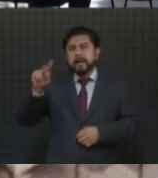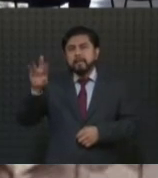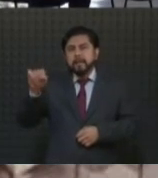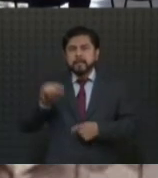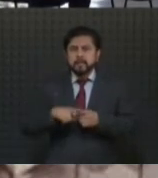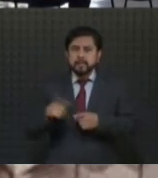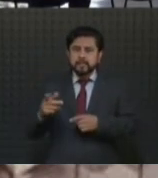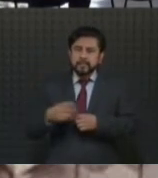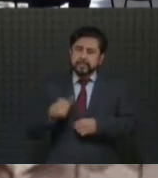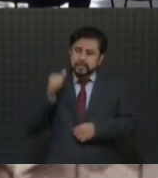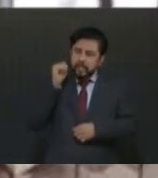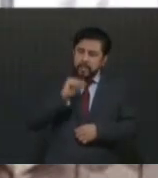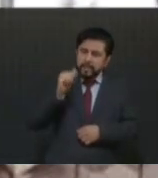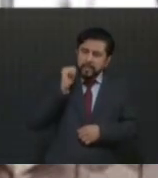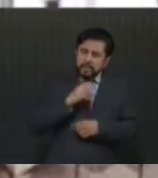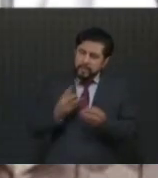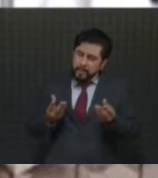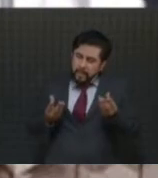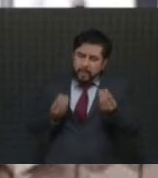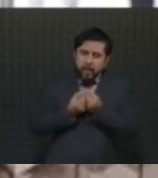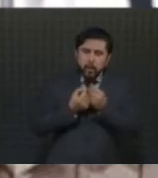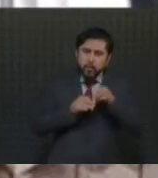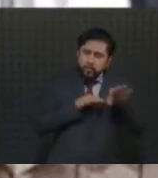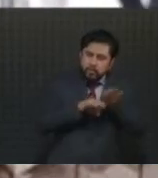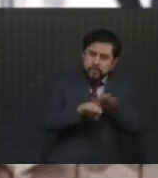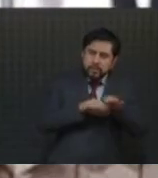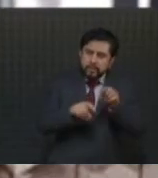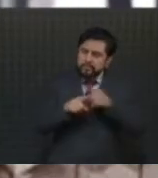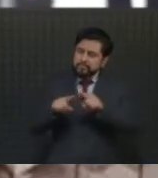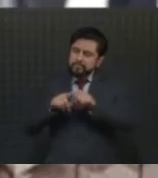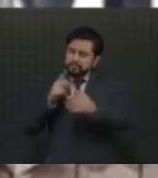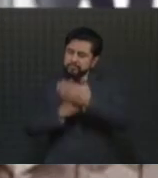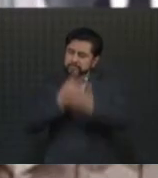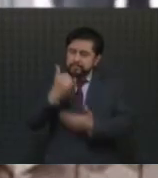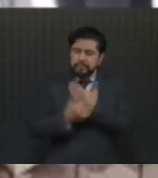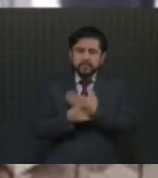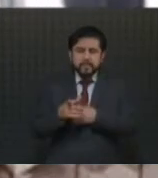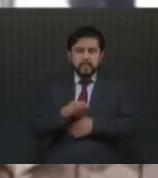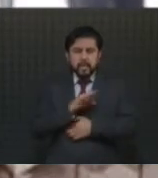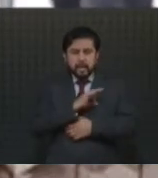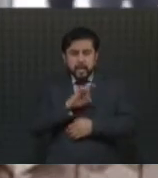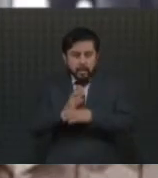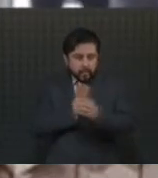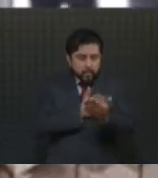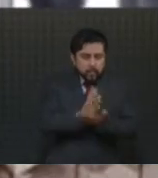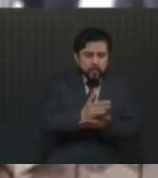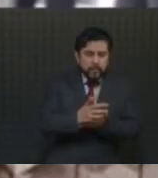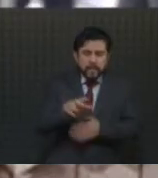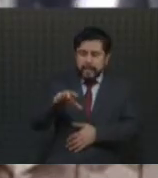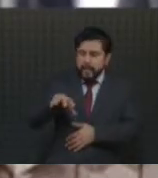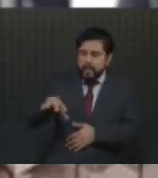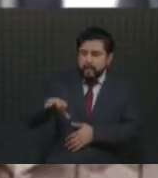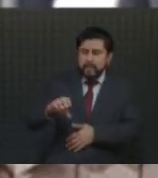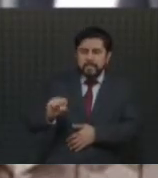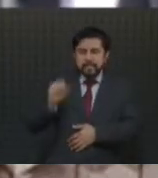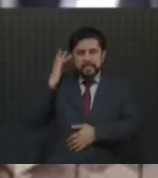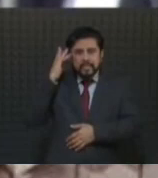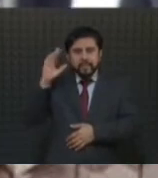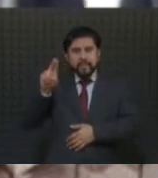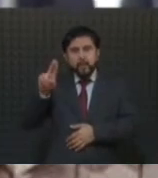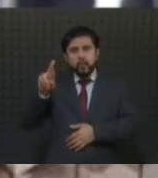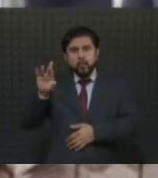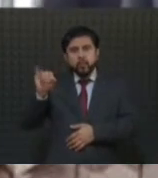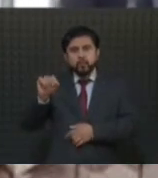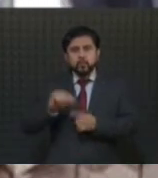muchos proyectos y que en especial aquí el poder tener acceso a la colonia de Santa Úrsula y de Ajusco